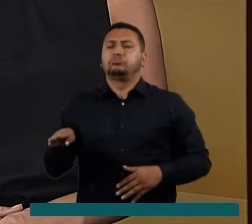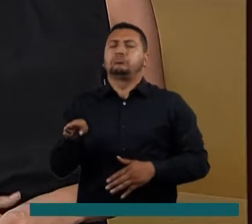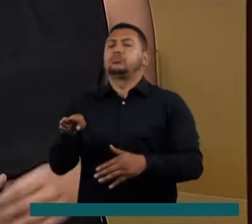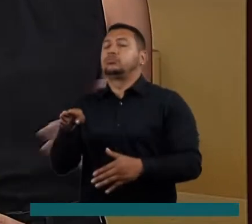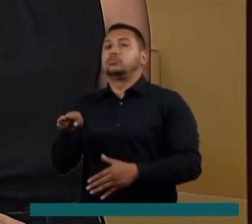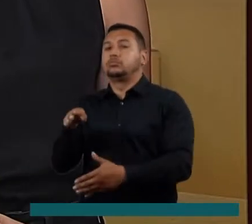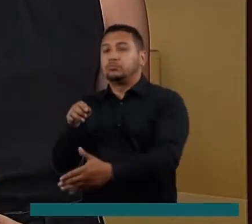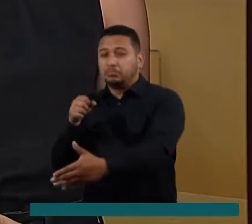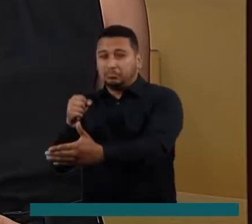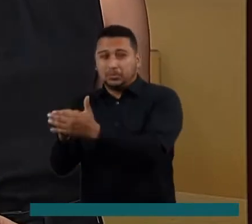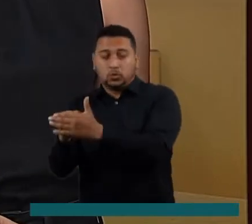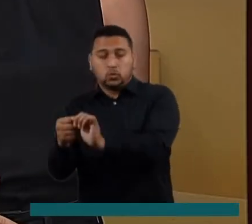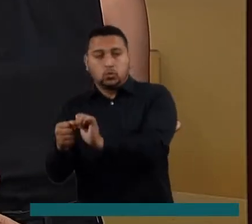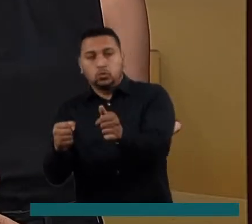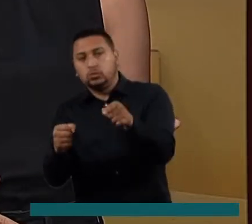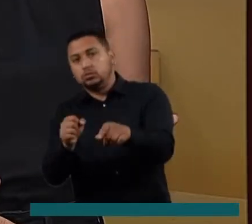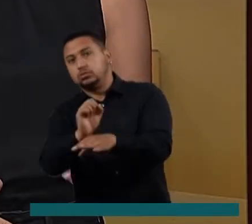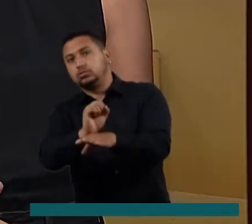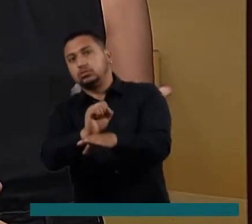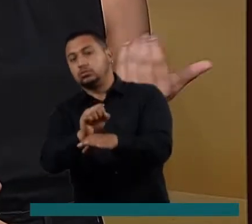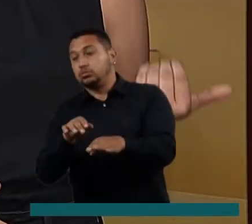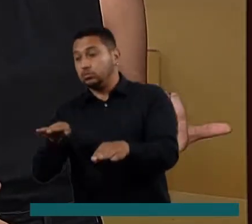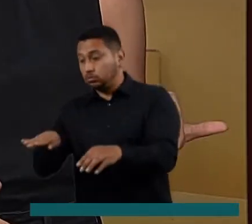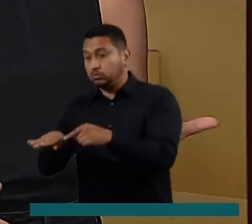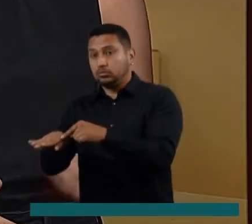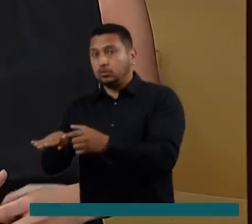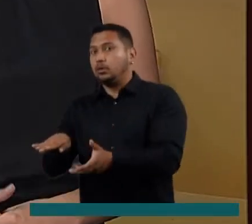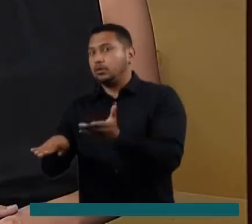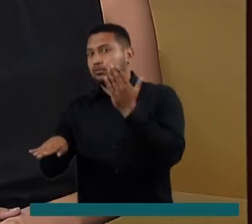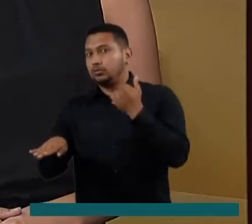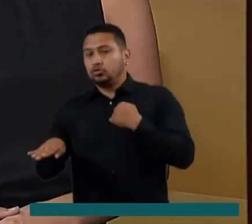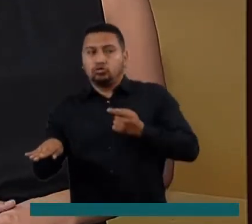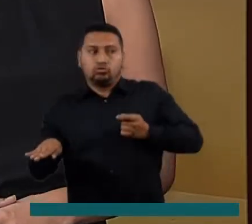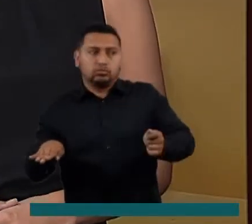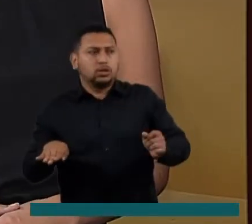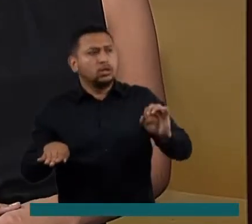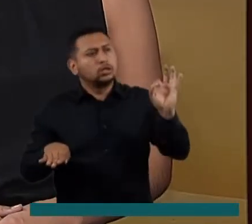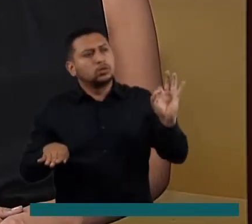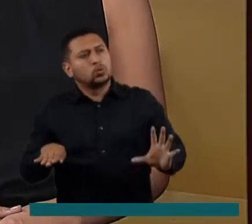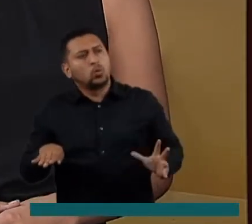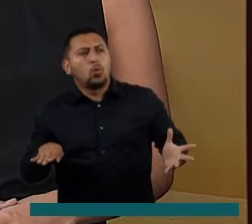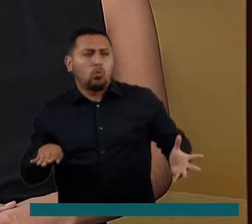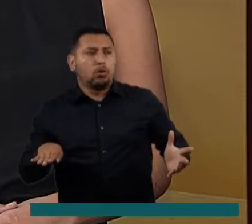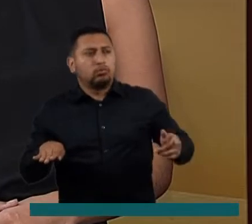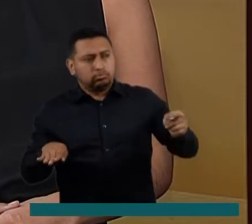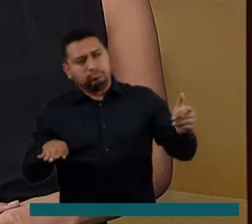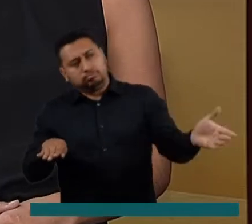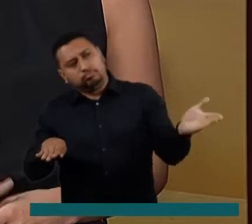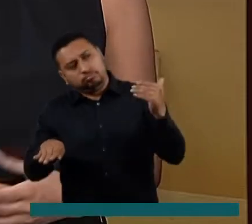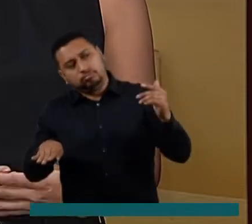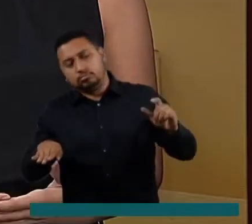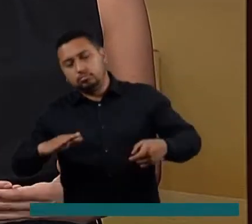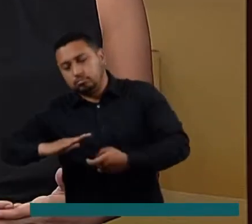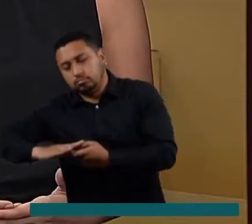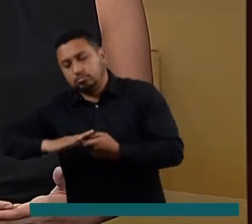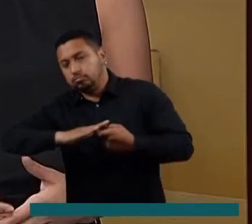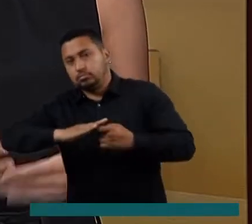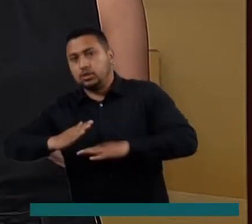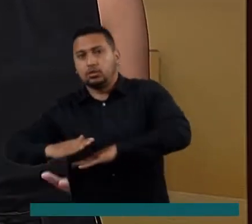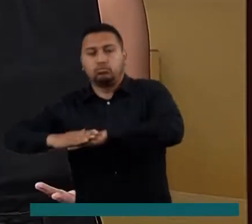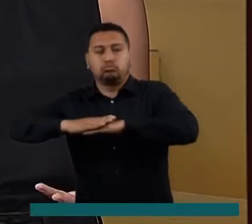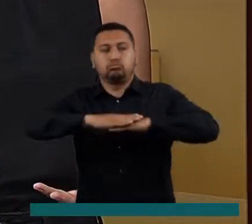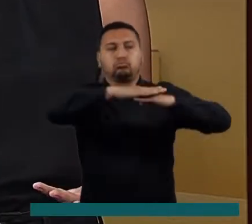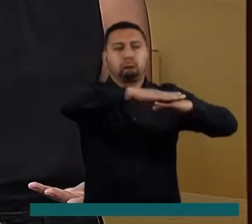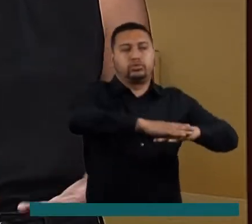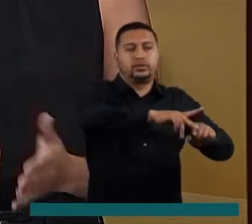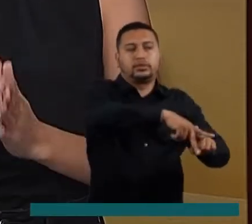carro. Decide llamar entonces al seguro que había comprado anteriormente y solicitar el servicio de grúa y traslado al taller para el vehículo,